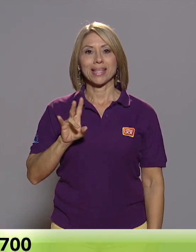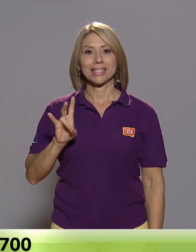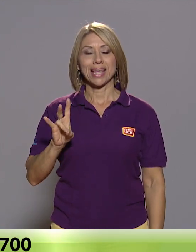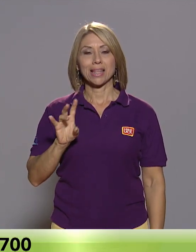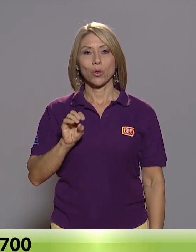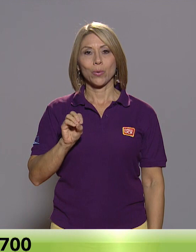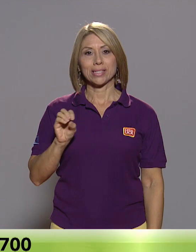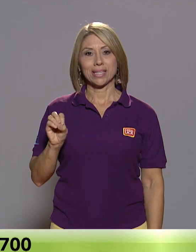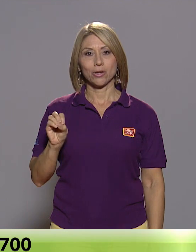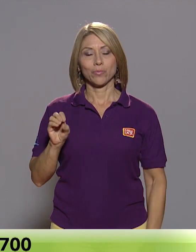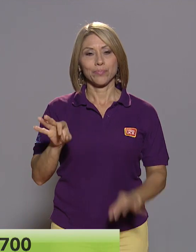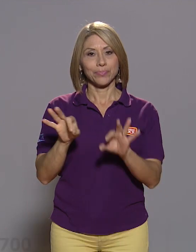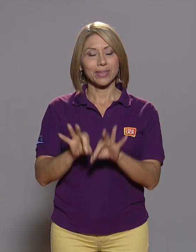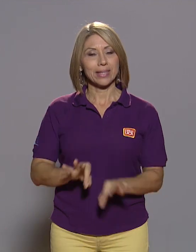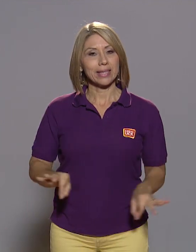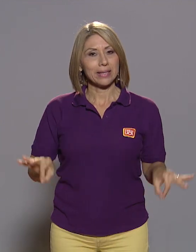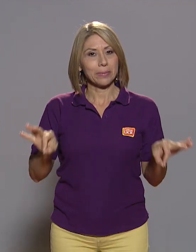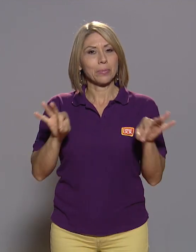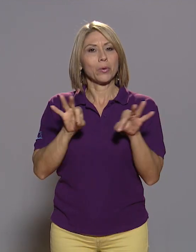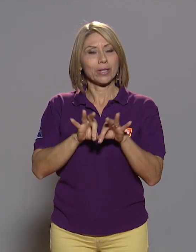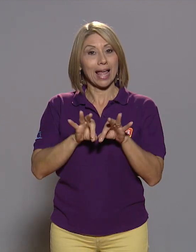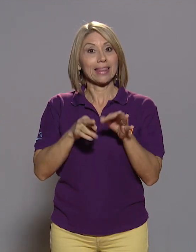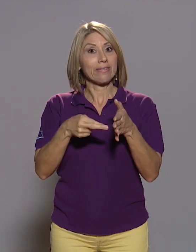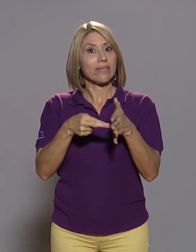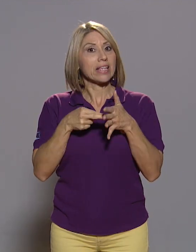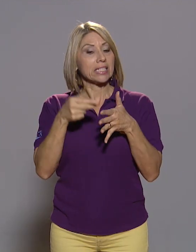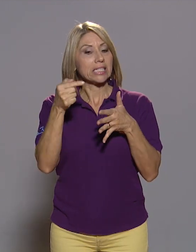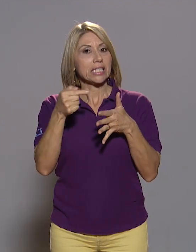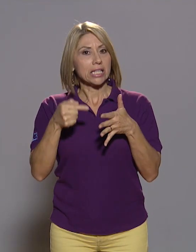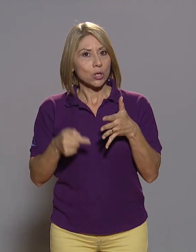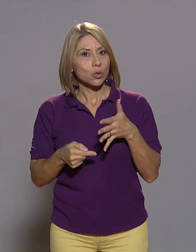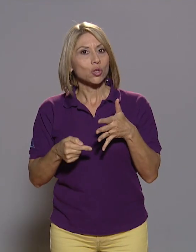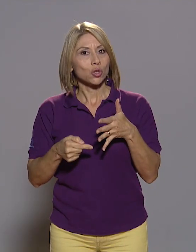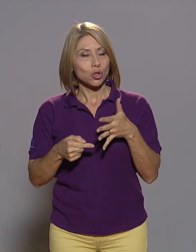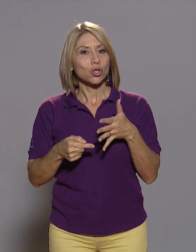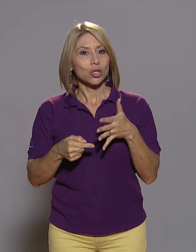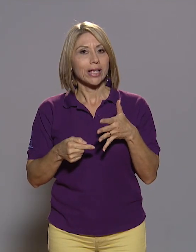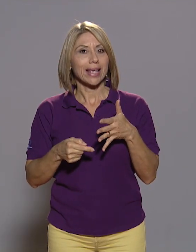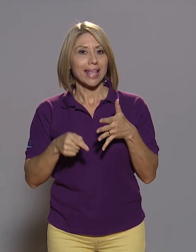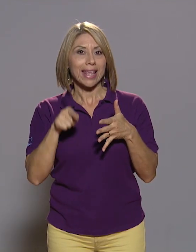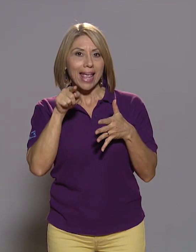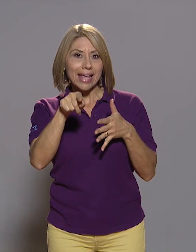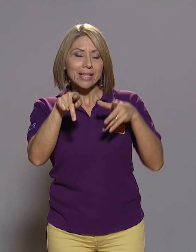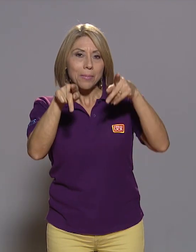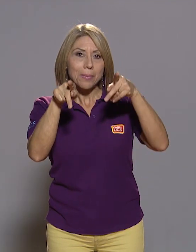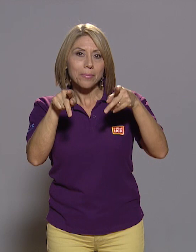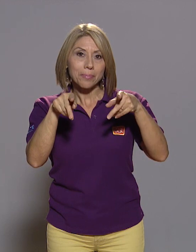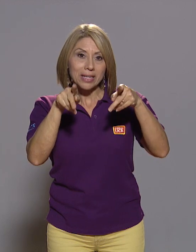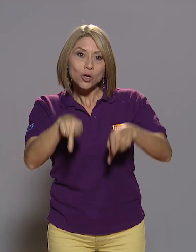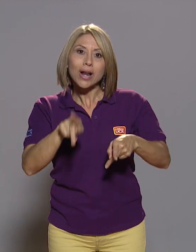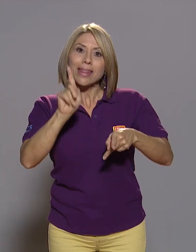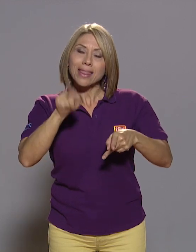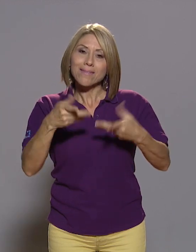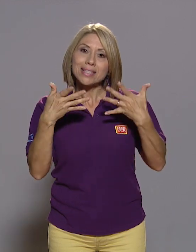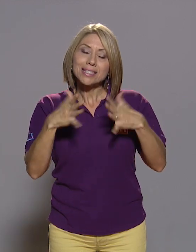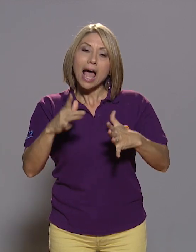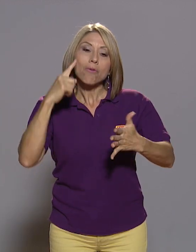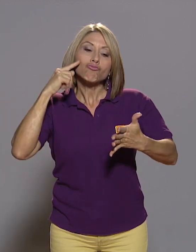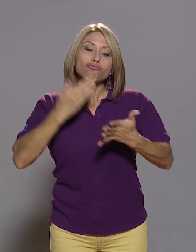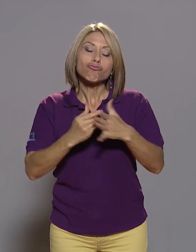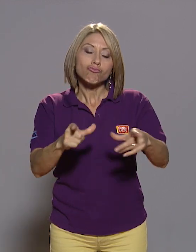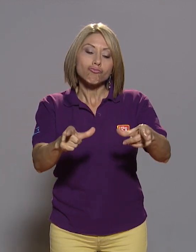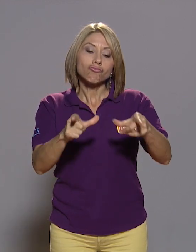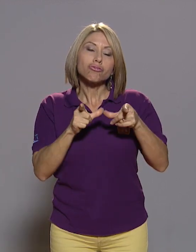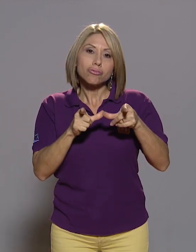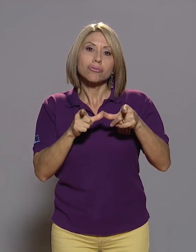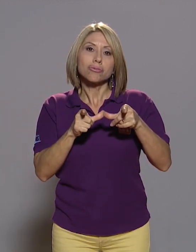8824-2700. Importante, como les decía, entre los requisitos que esté certificado en la condición de discapacidad por el